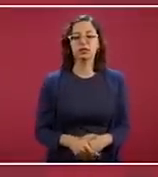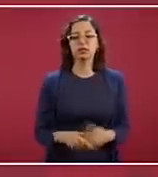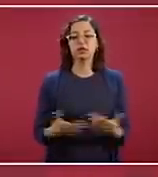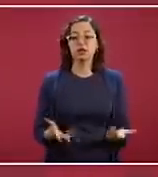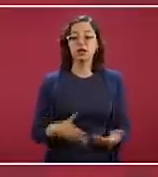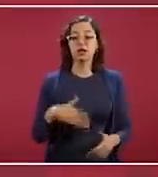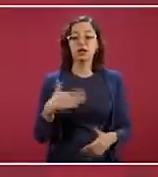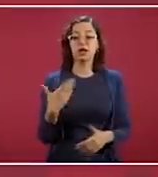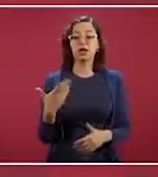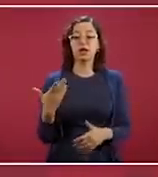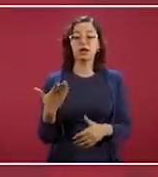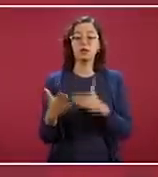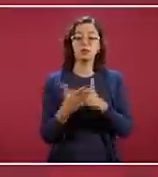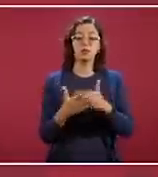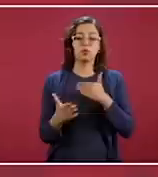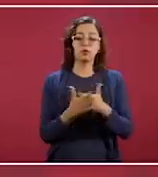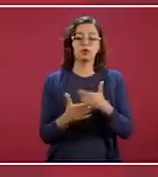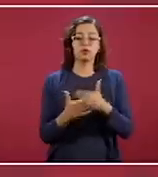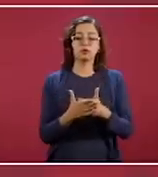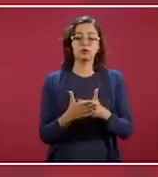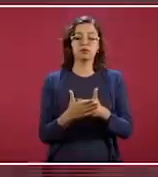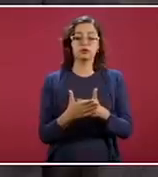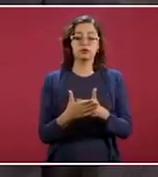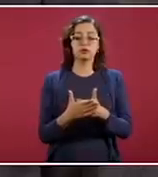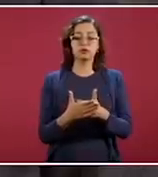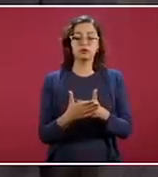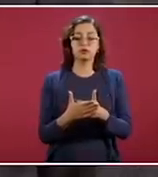Viene la elección